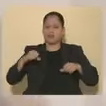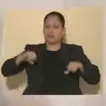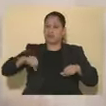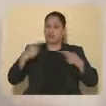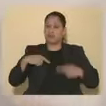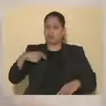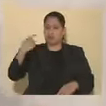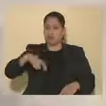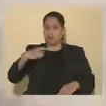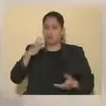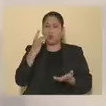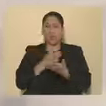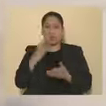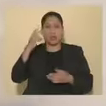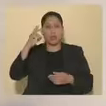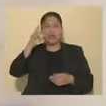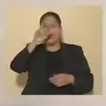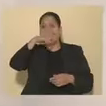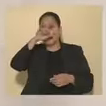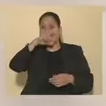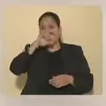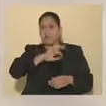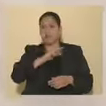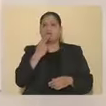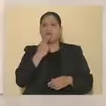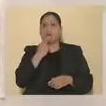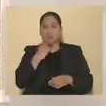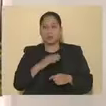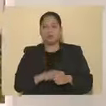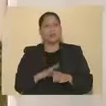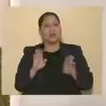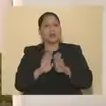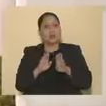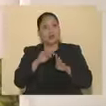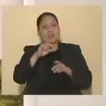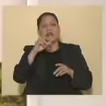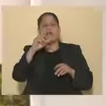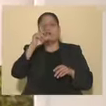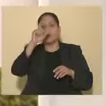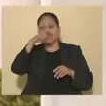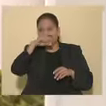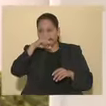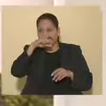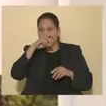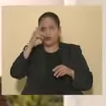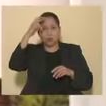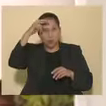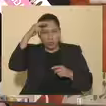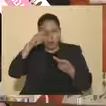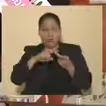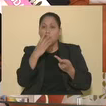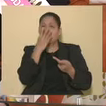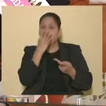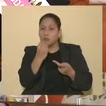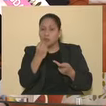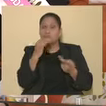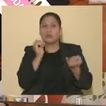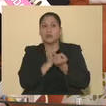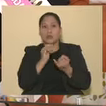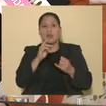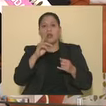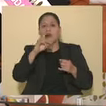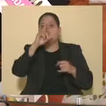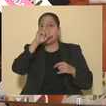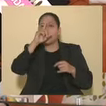nobleza podían utilizar águilas. Está hermosa. ¿De acuerdo? Cazaban conejos, zorros y animales y aves